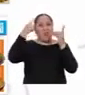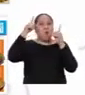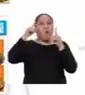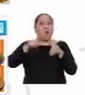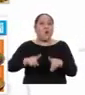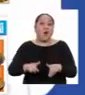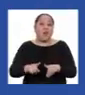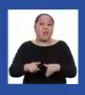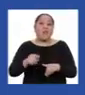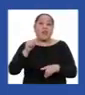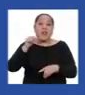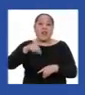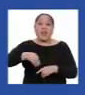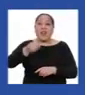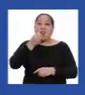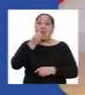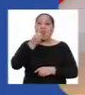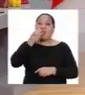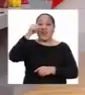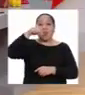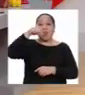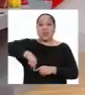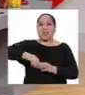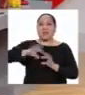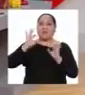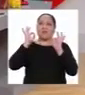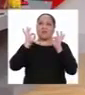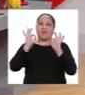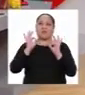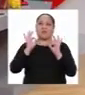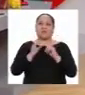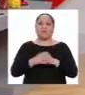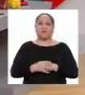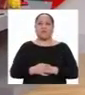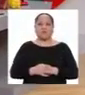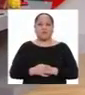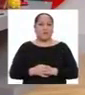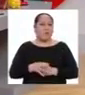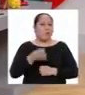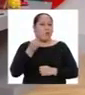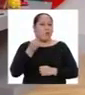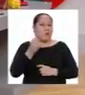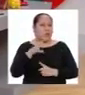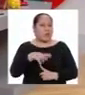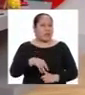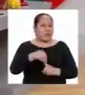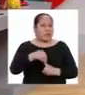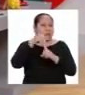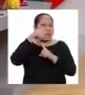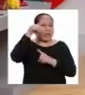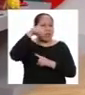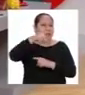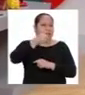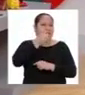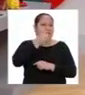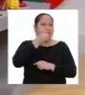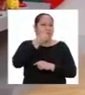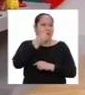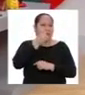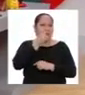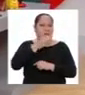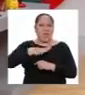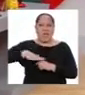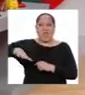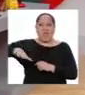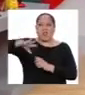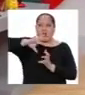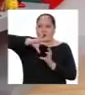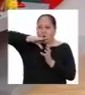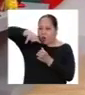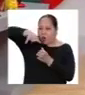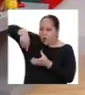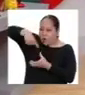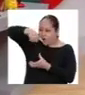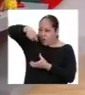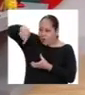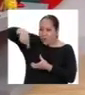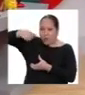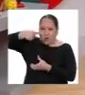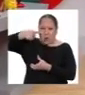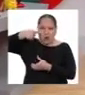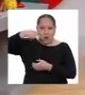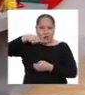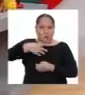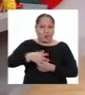gastronomía es lo máximo. ¿Qué hace tan especial nuestra comida que nos ha hecho conocidos en todas partes del mundo?